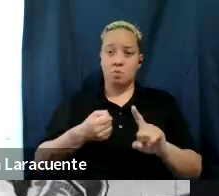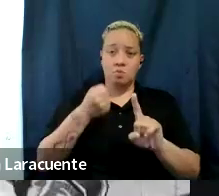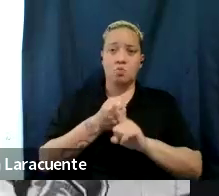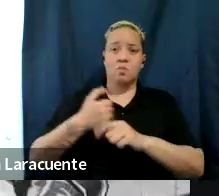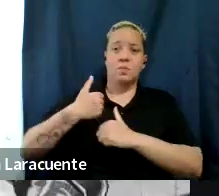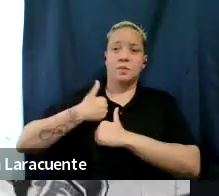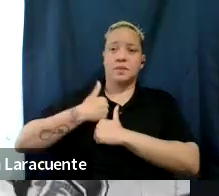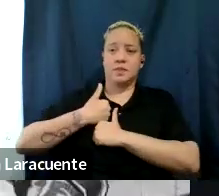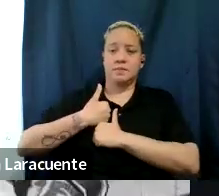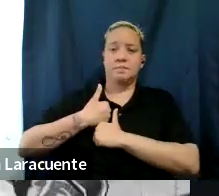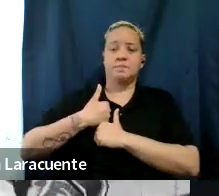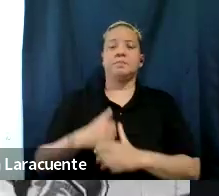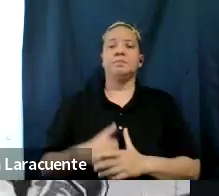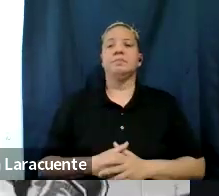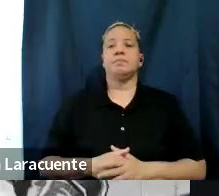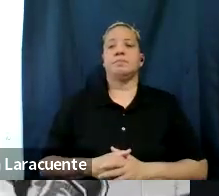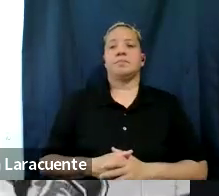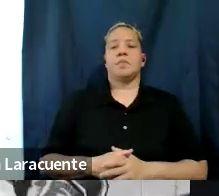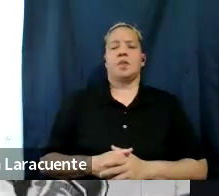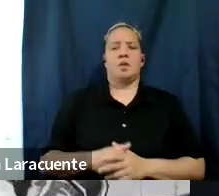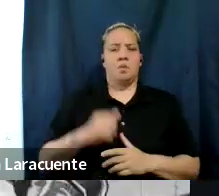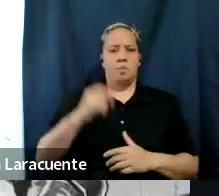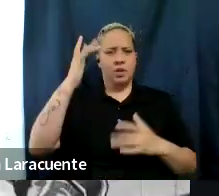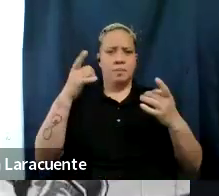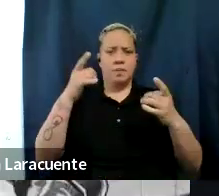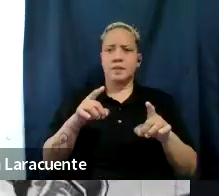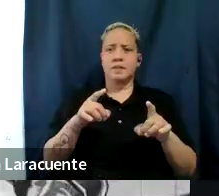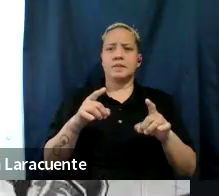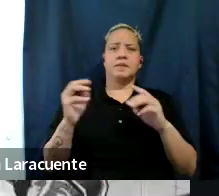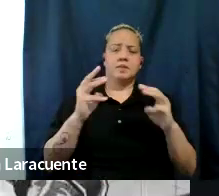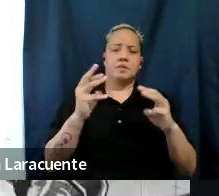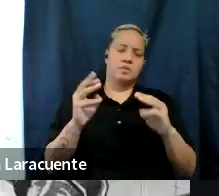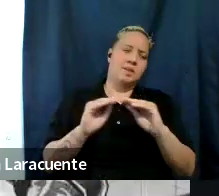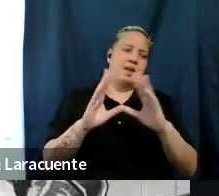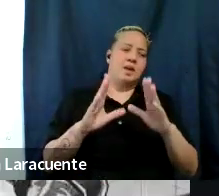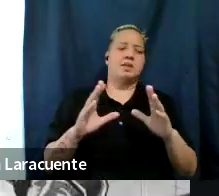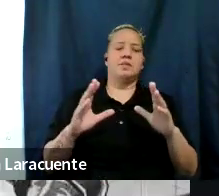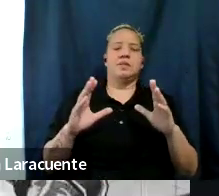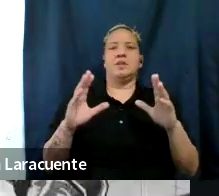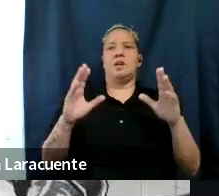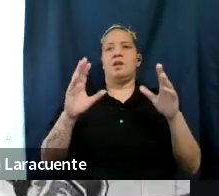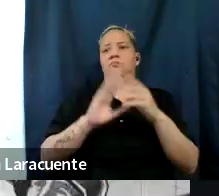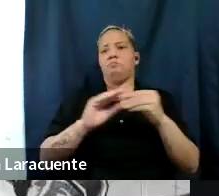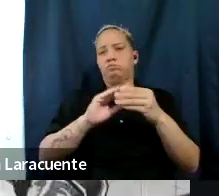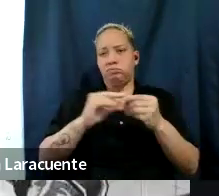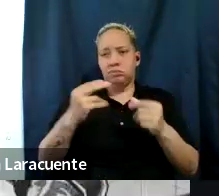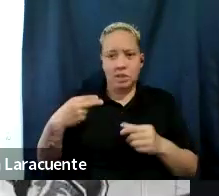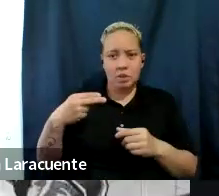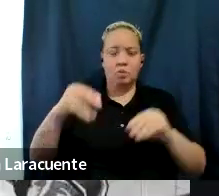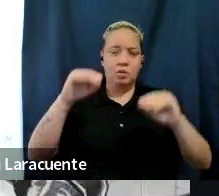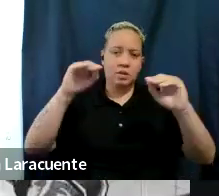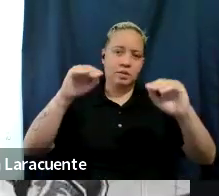militar. Pero ¿por qué sucede la guerra? Evidentemente no voy a dar ahora aquí una lección de historia porque me tengo